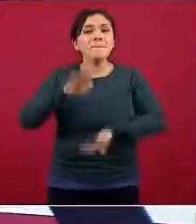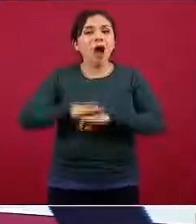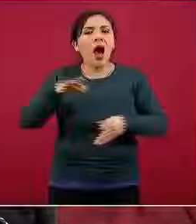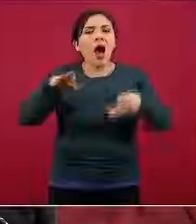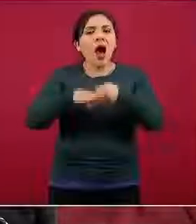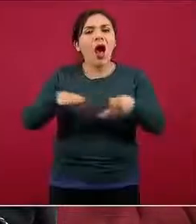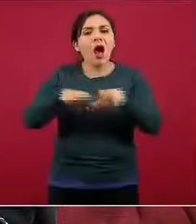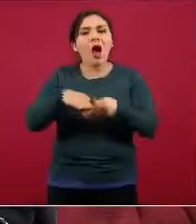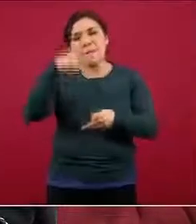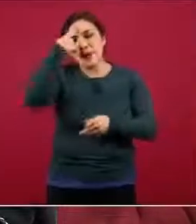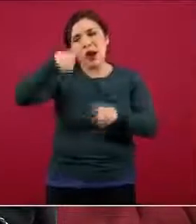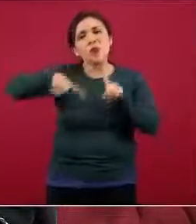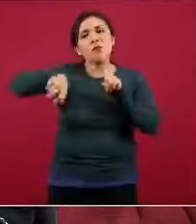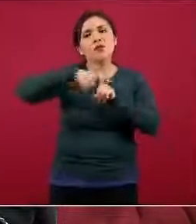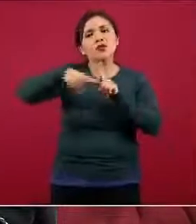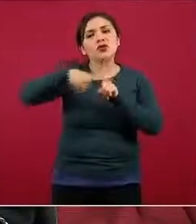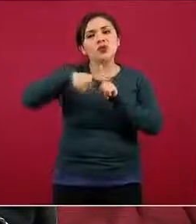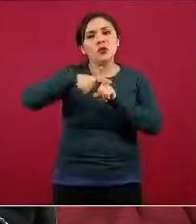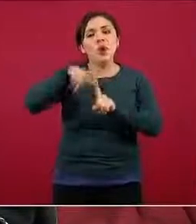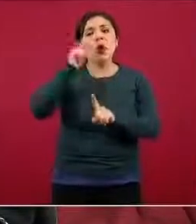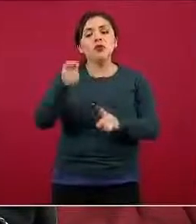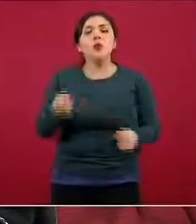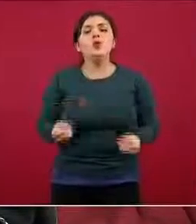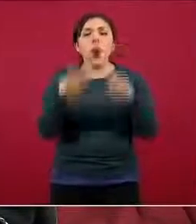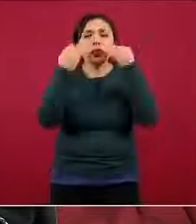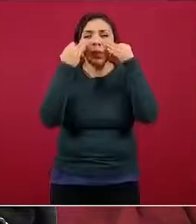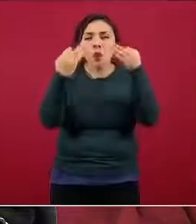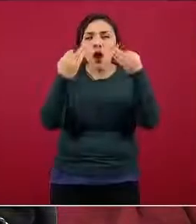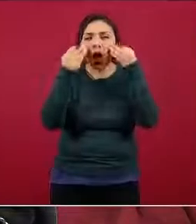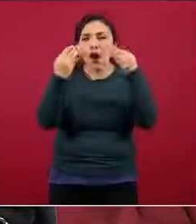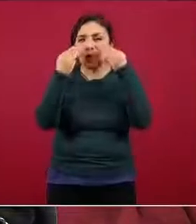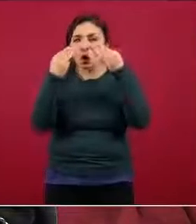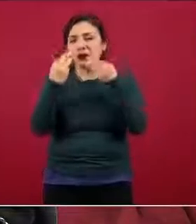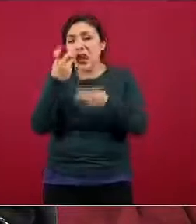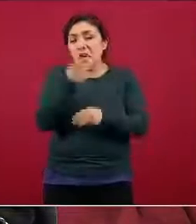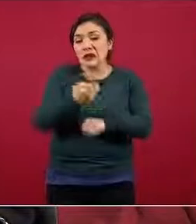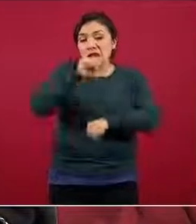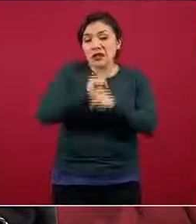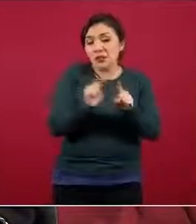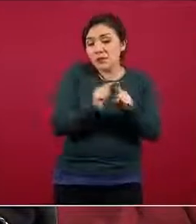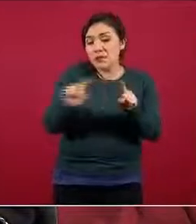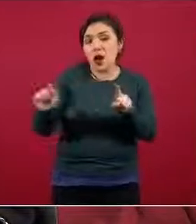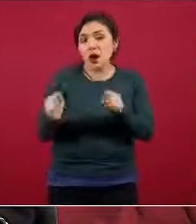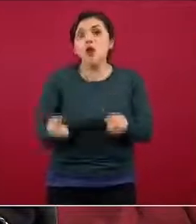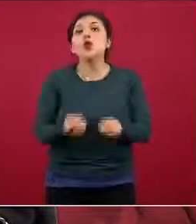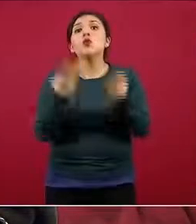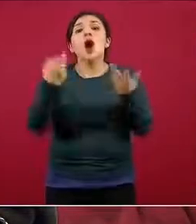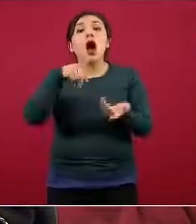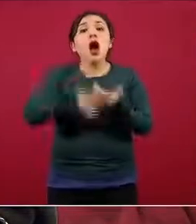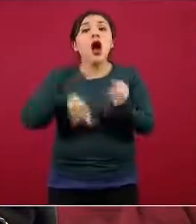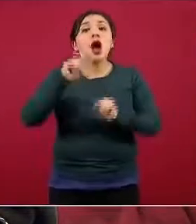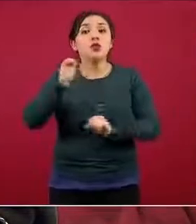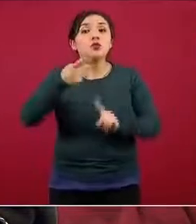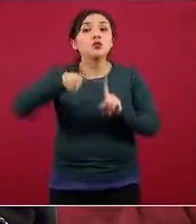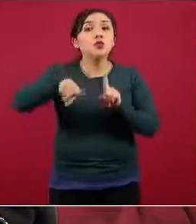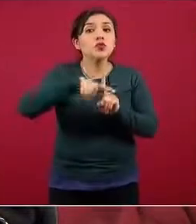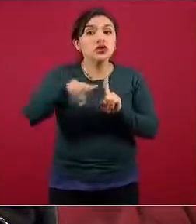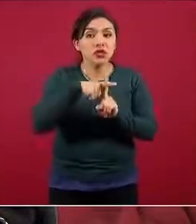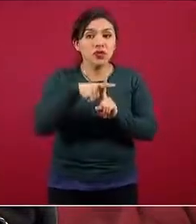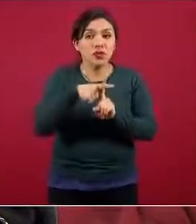la positividad, que es el número de muestras que se tomaron en esa semana, qué proporción de esas muestras fueron